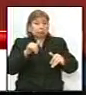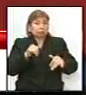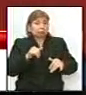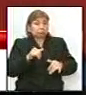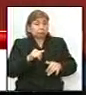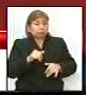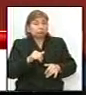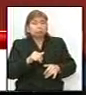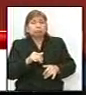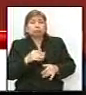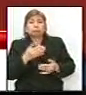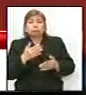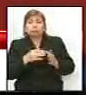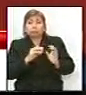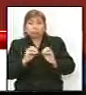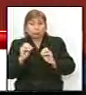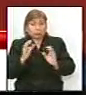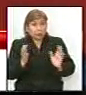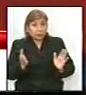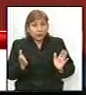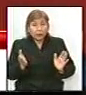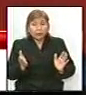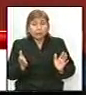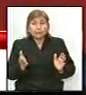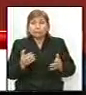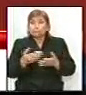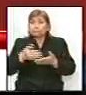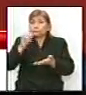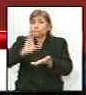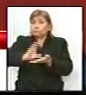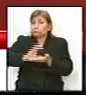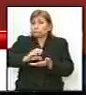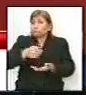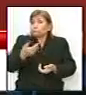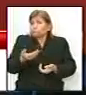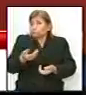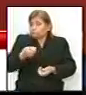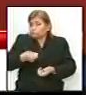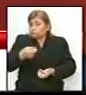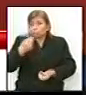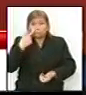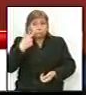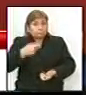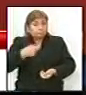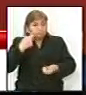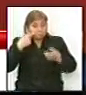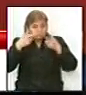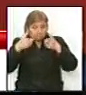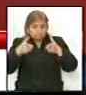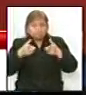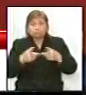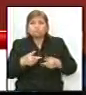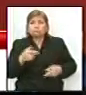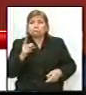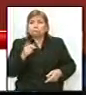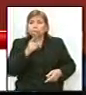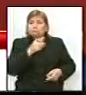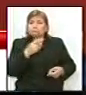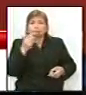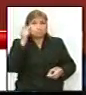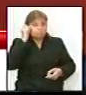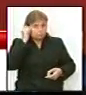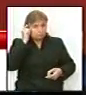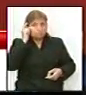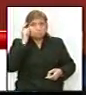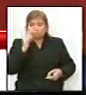hacer el proceso para la contratación del contratista y del supervisor. Entonces, en ese sentido, no